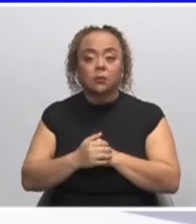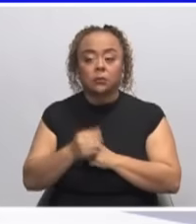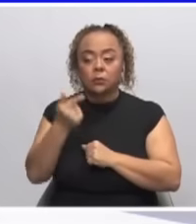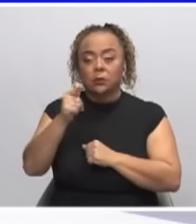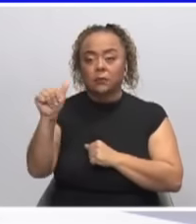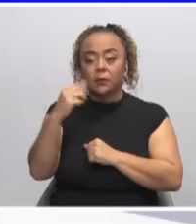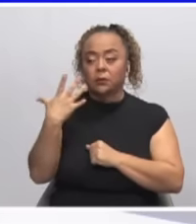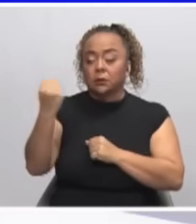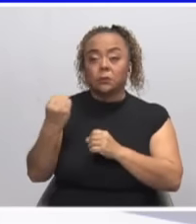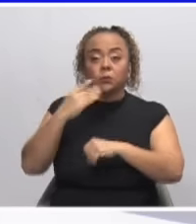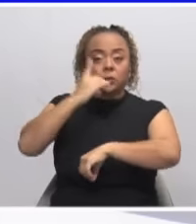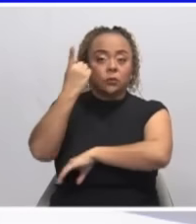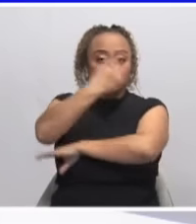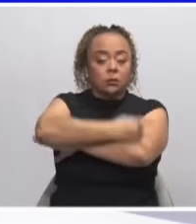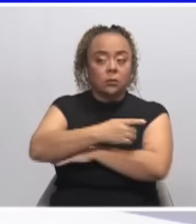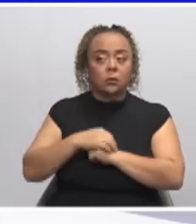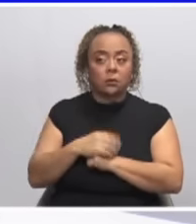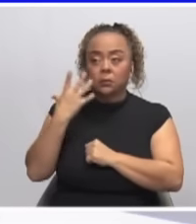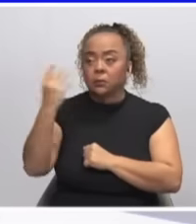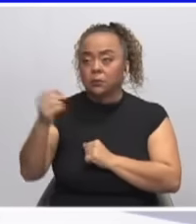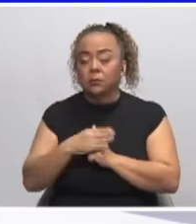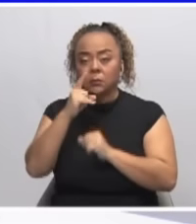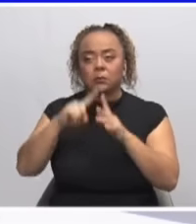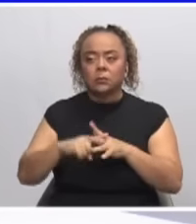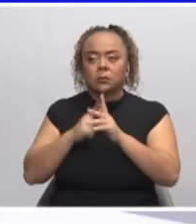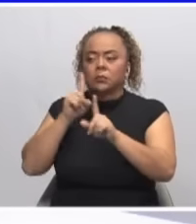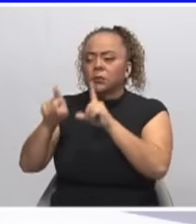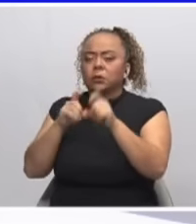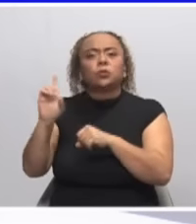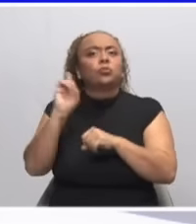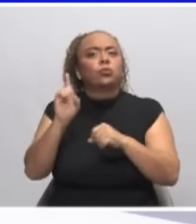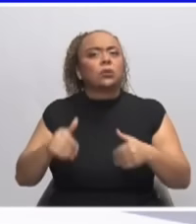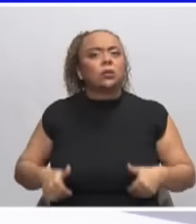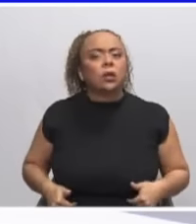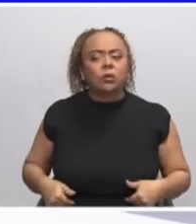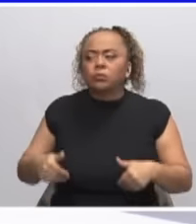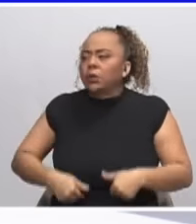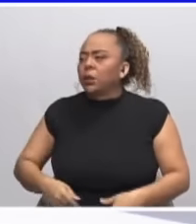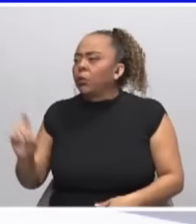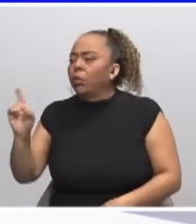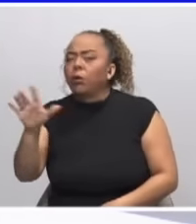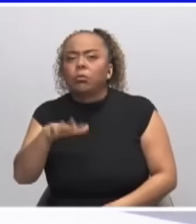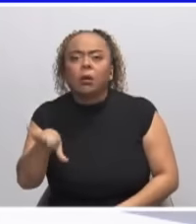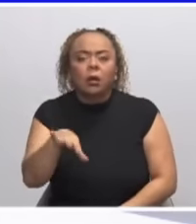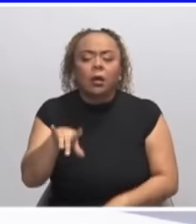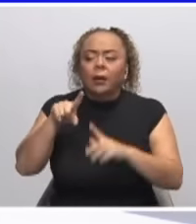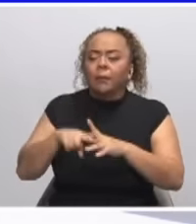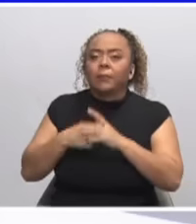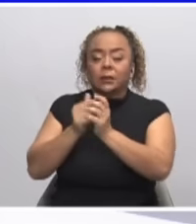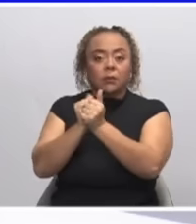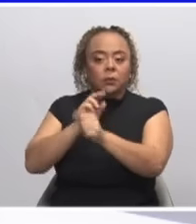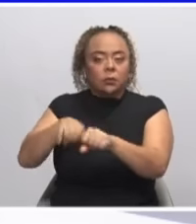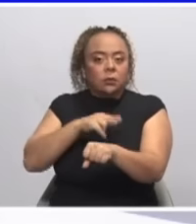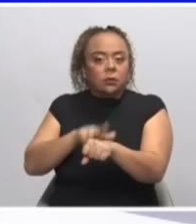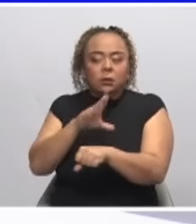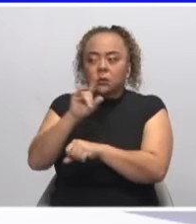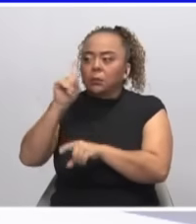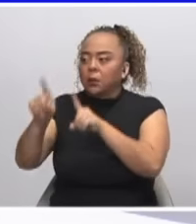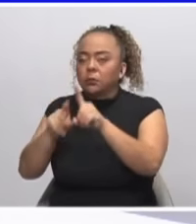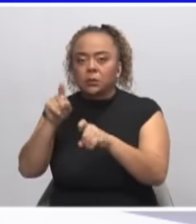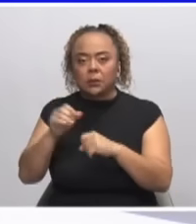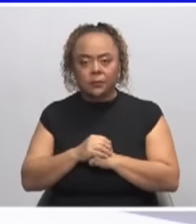Alfaro se va muchos días se empieza a preguntar Y a dónde está el técnico Y a dónde está el técnico empieza el Campeonato nacional y se preguntaba